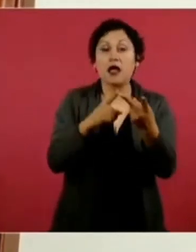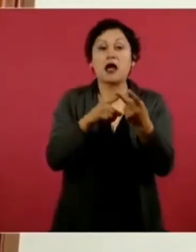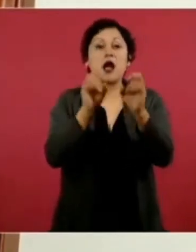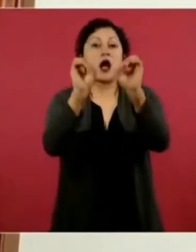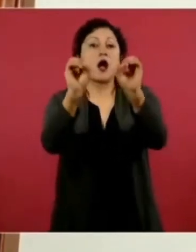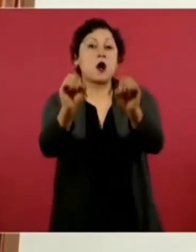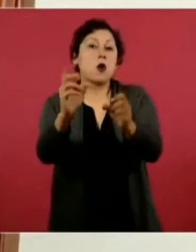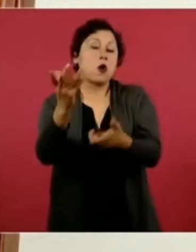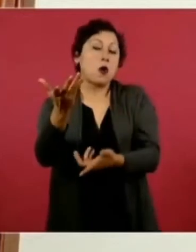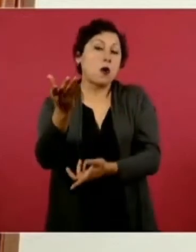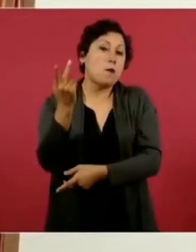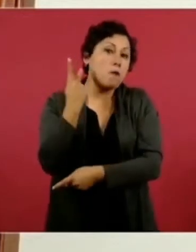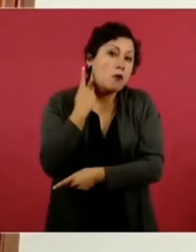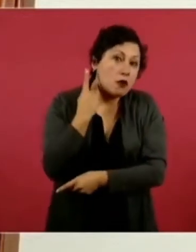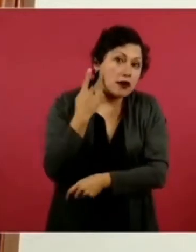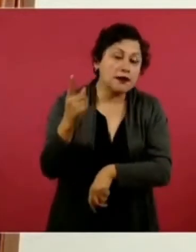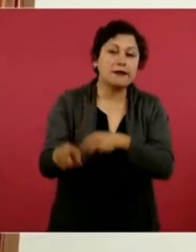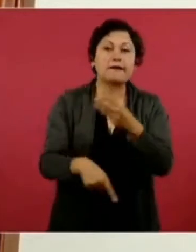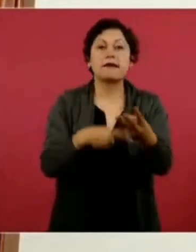Antropología.